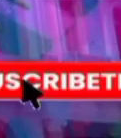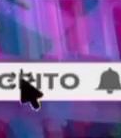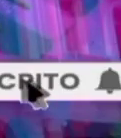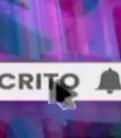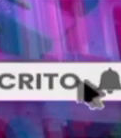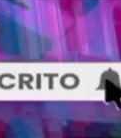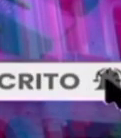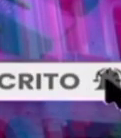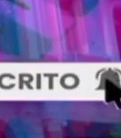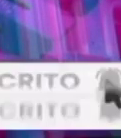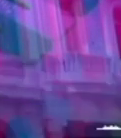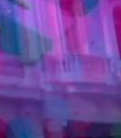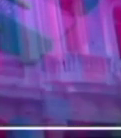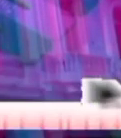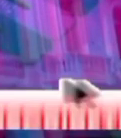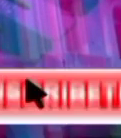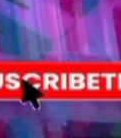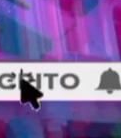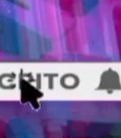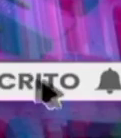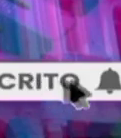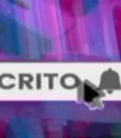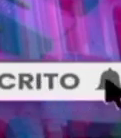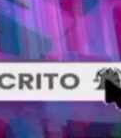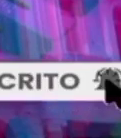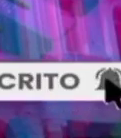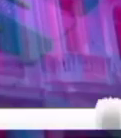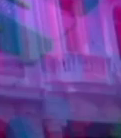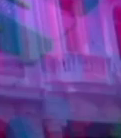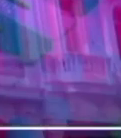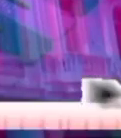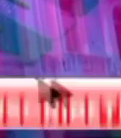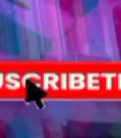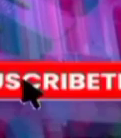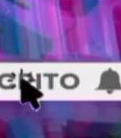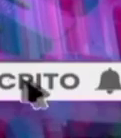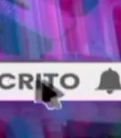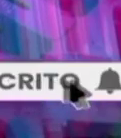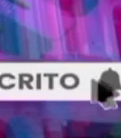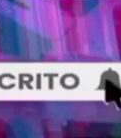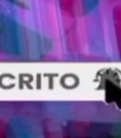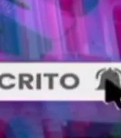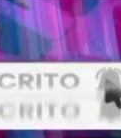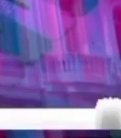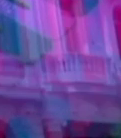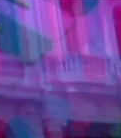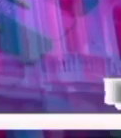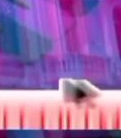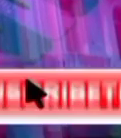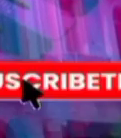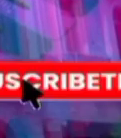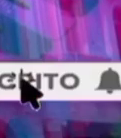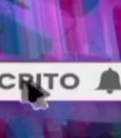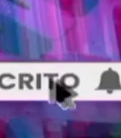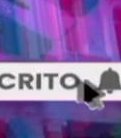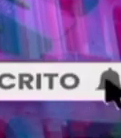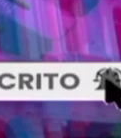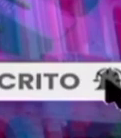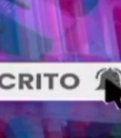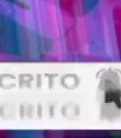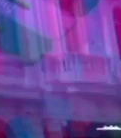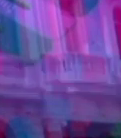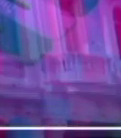Súmate a nuestro canal en YouTube y si te gustan nuestros contenidos, da like, coméntanos tus ideas y comparte con tus